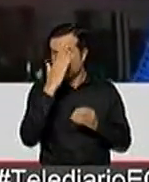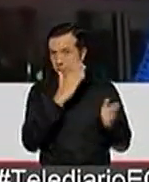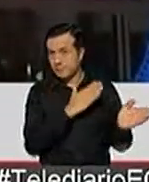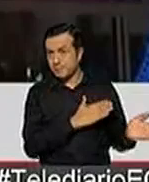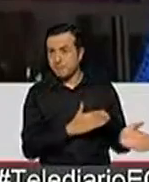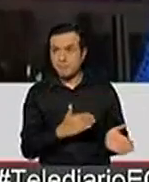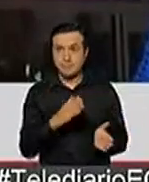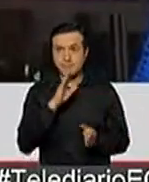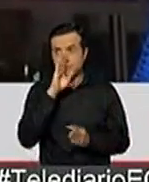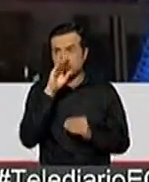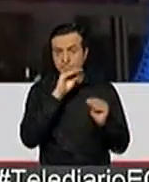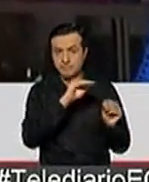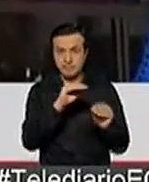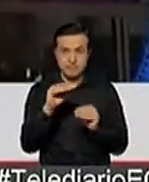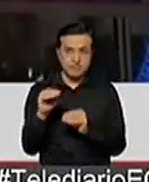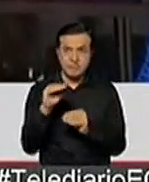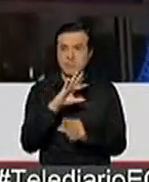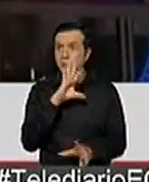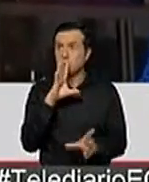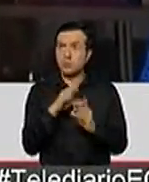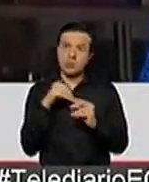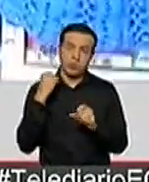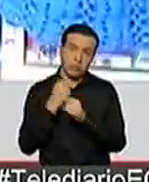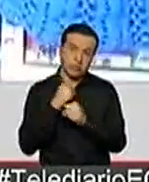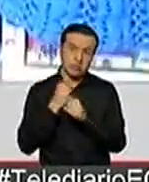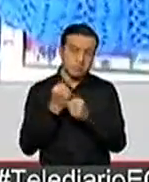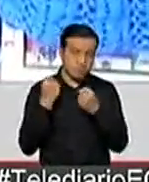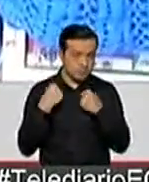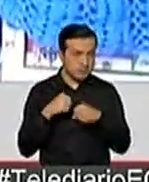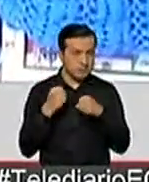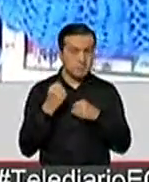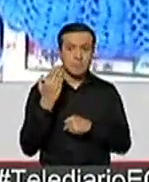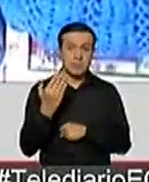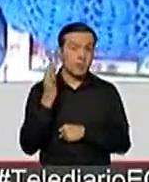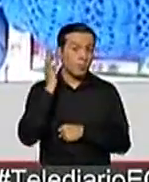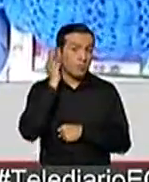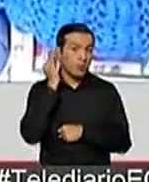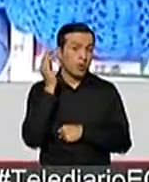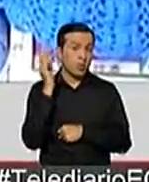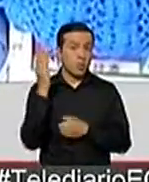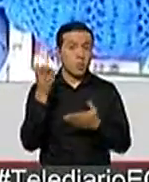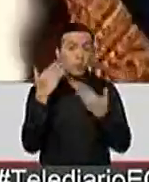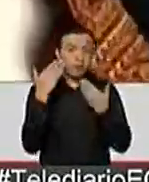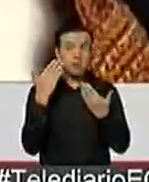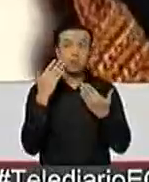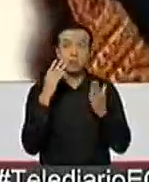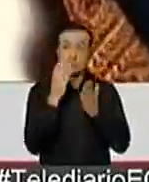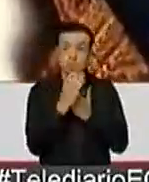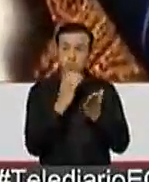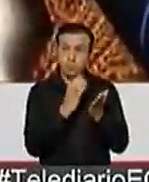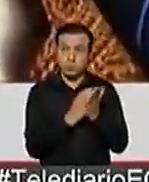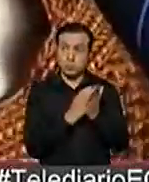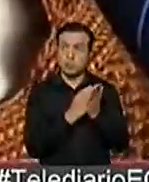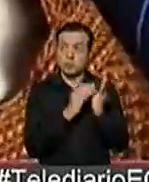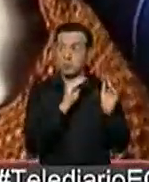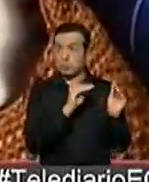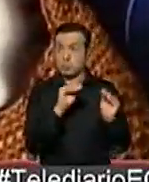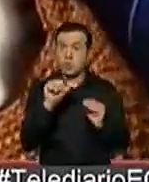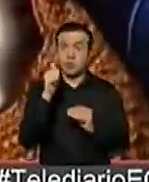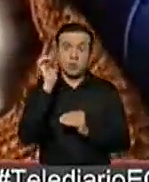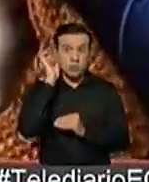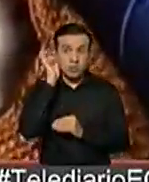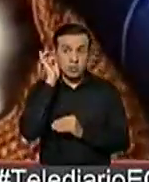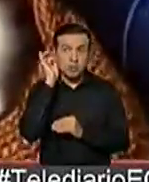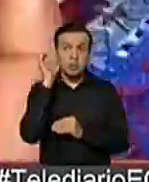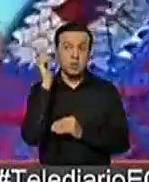y les he enseñado eso, que las cosas se las ganan trabajando. Esta emprendedora guayaquileña también imparte clases de tejido a otras